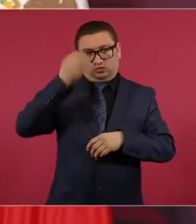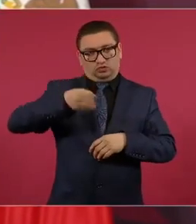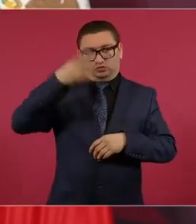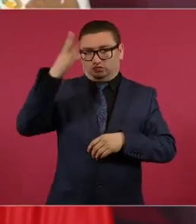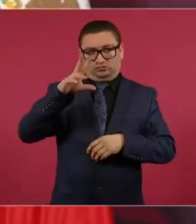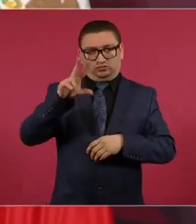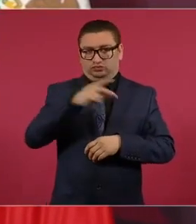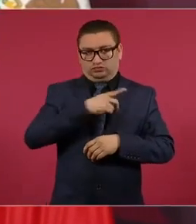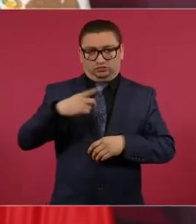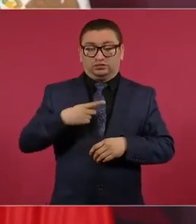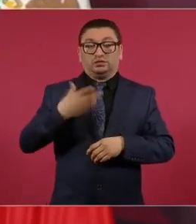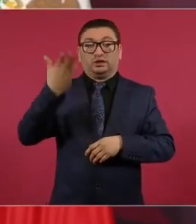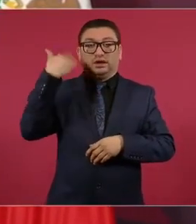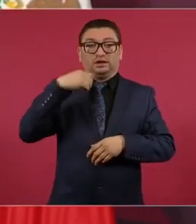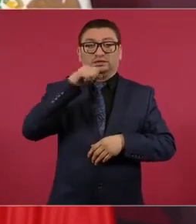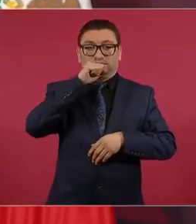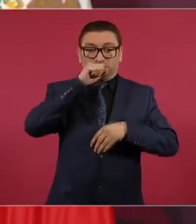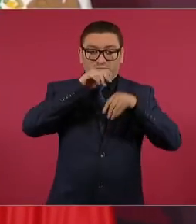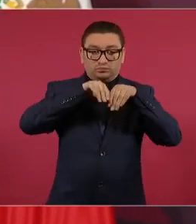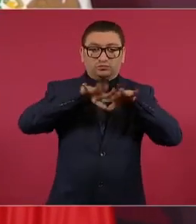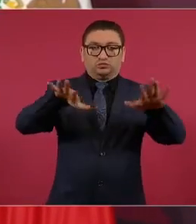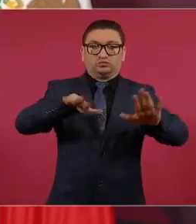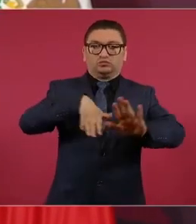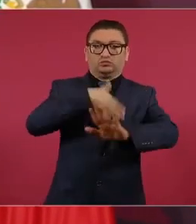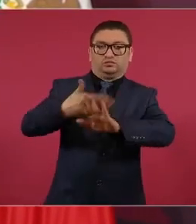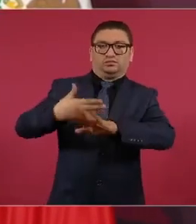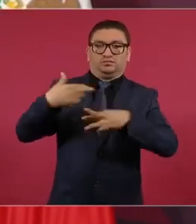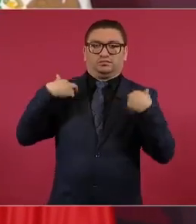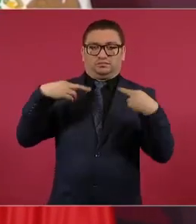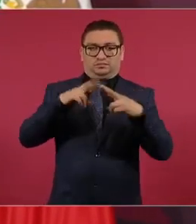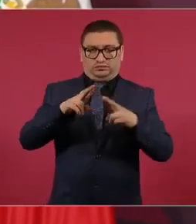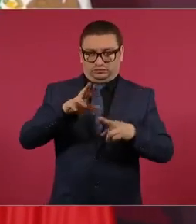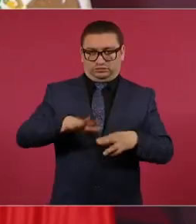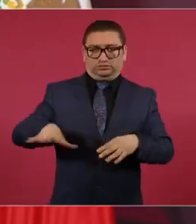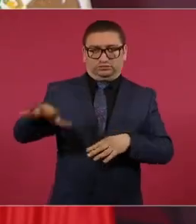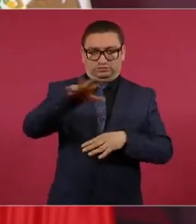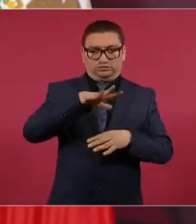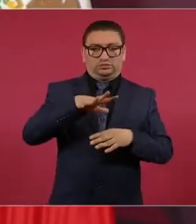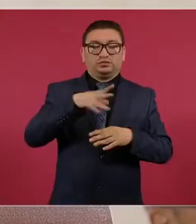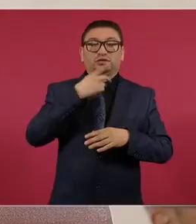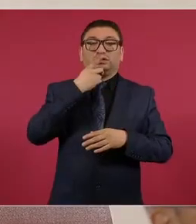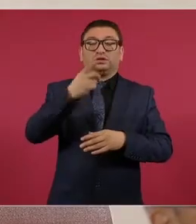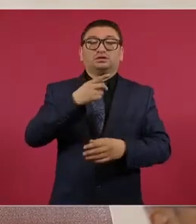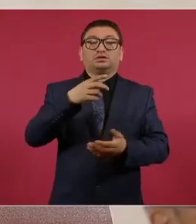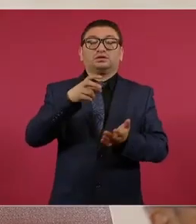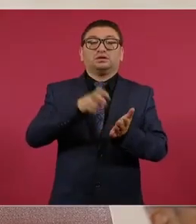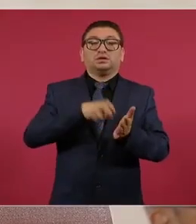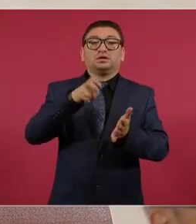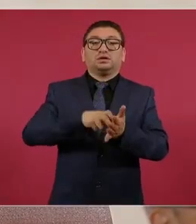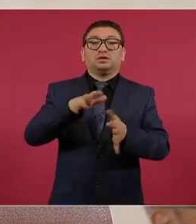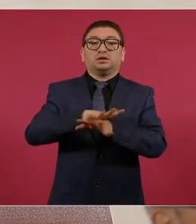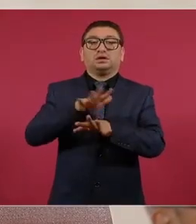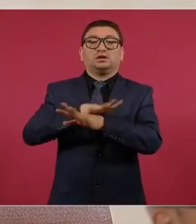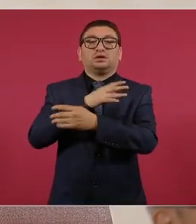olvidar Campaña en contra del magisterio con la llamada reforma